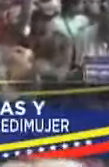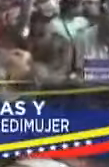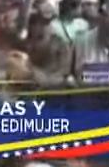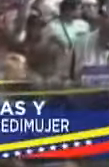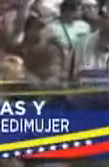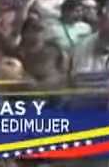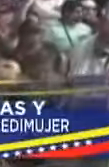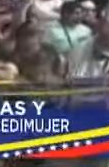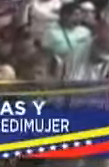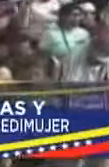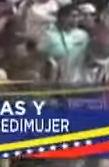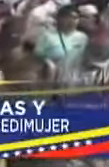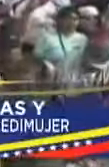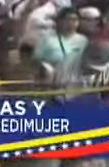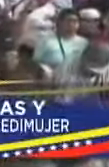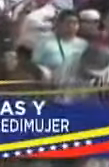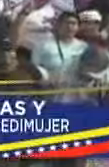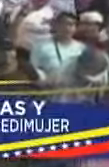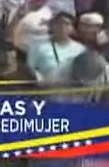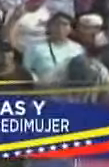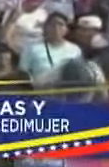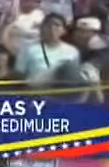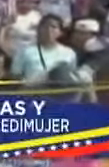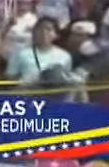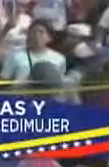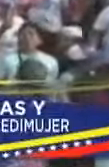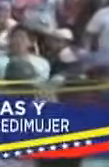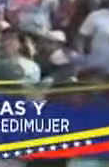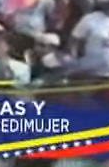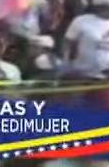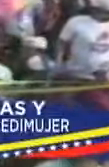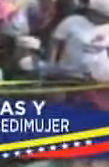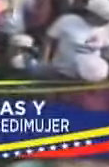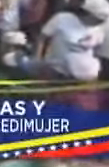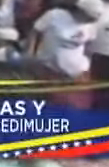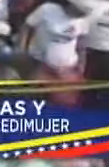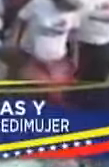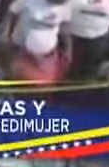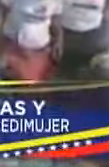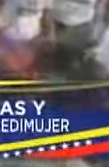Yo quiero ver a todo el mundo y con esta manito arriba.